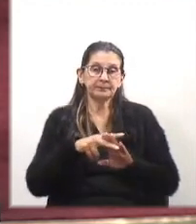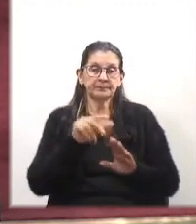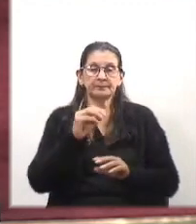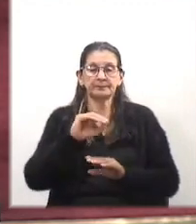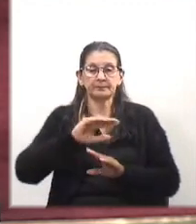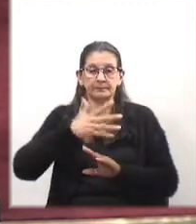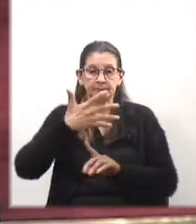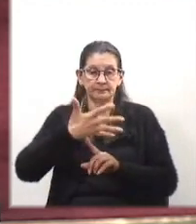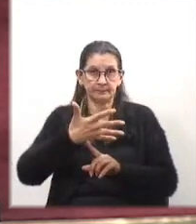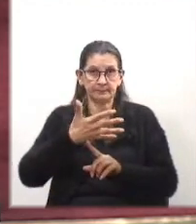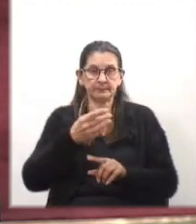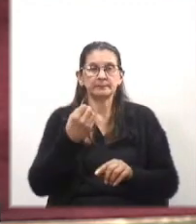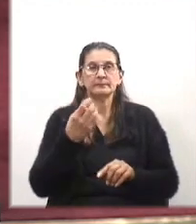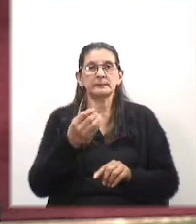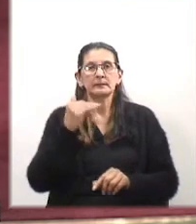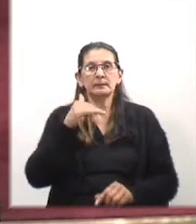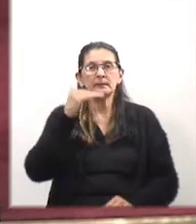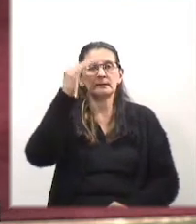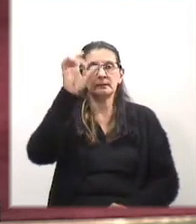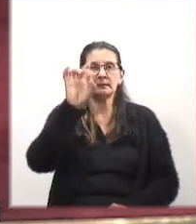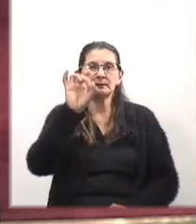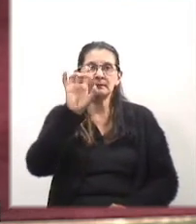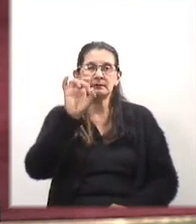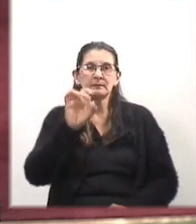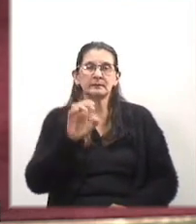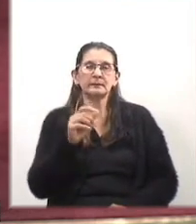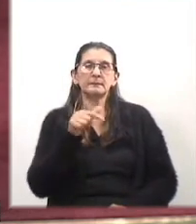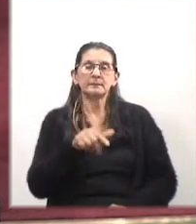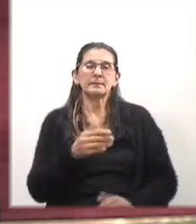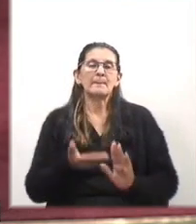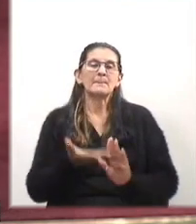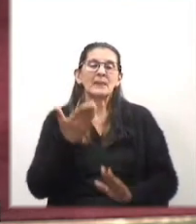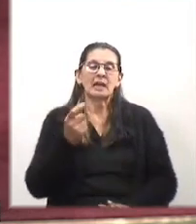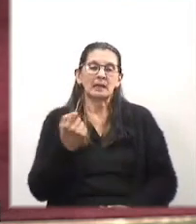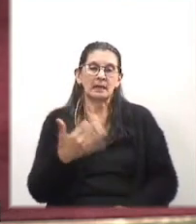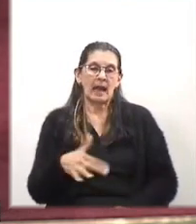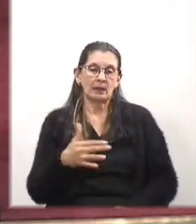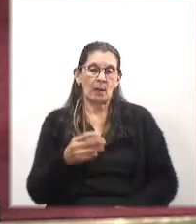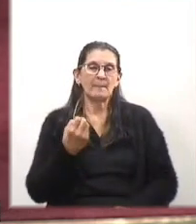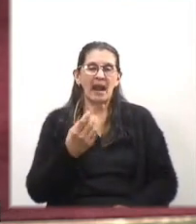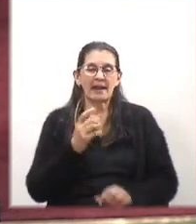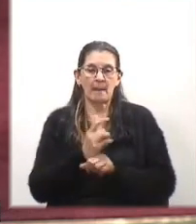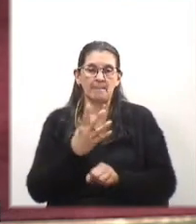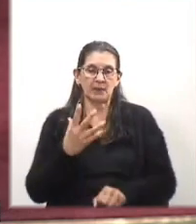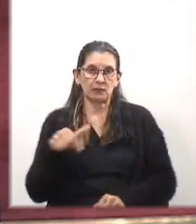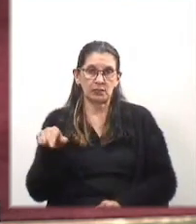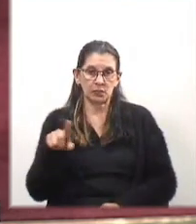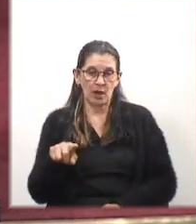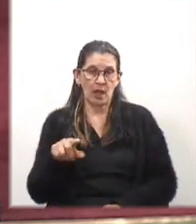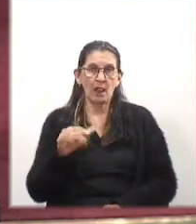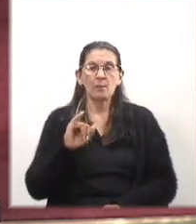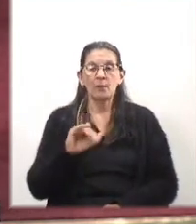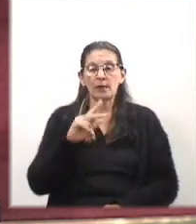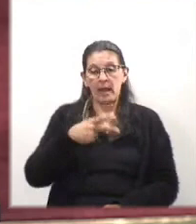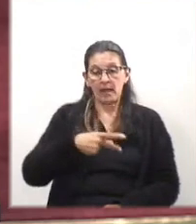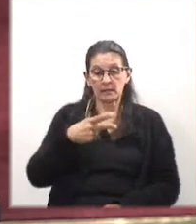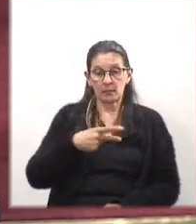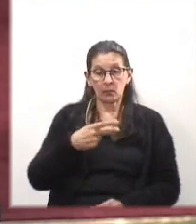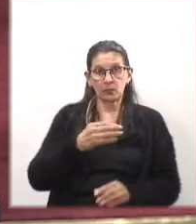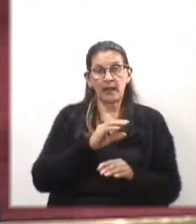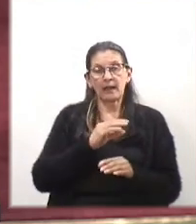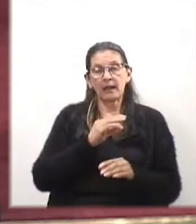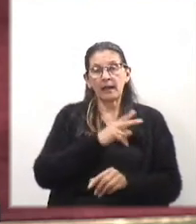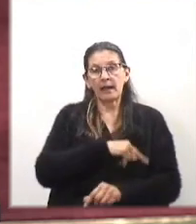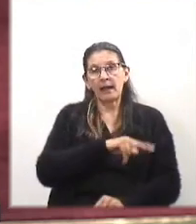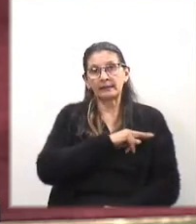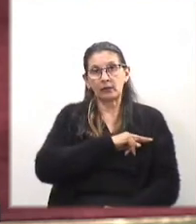categoría en la carrera de 15 categorías es más gravoso, más caro para el profesional activo, ya que mientras la segunda categoría en el régimen